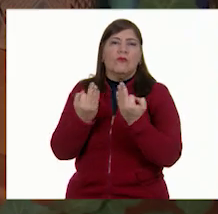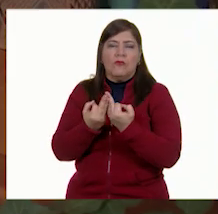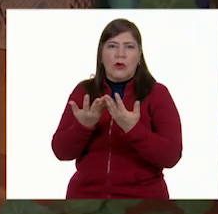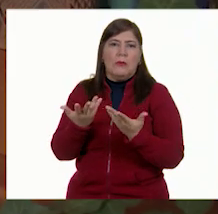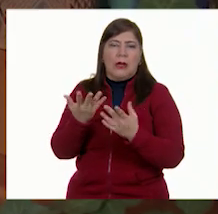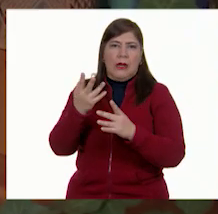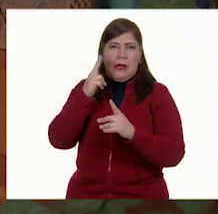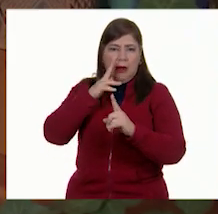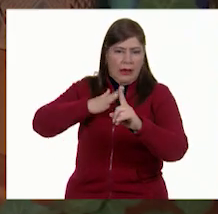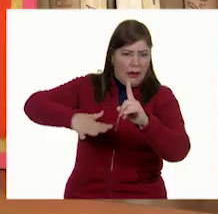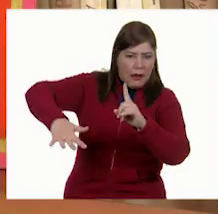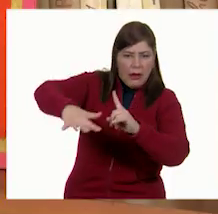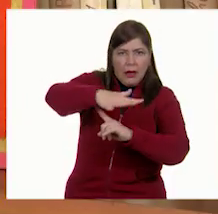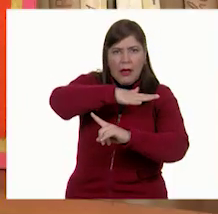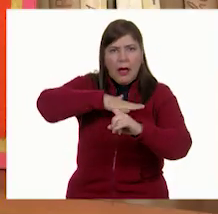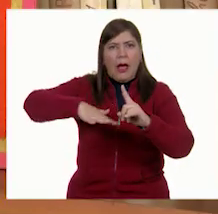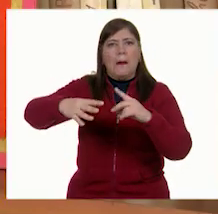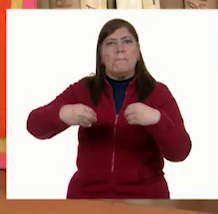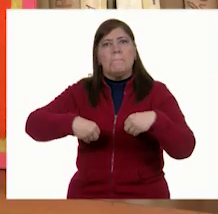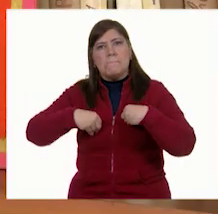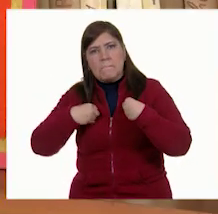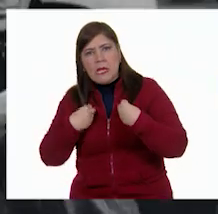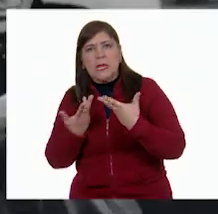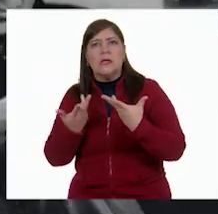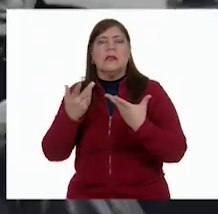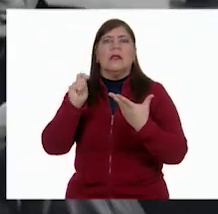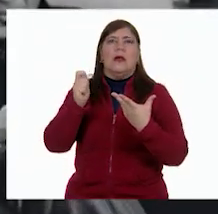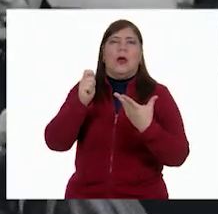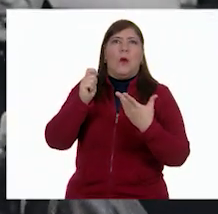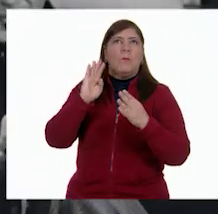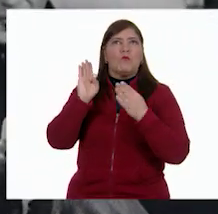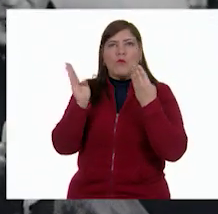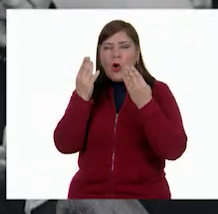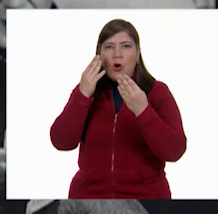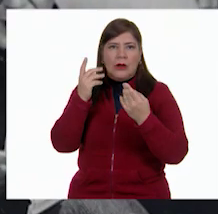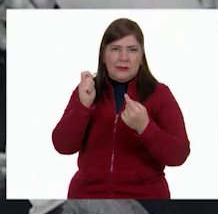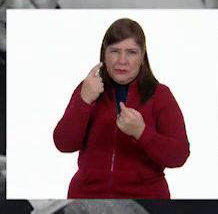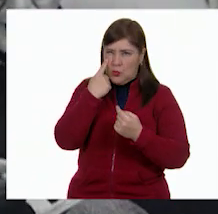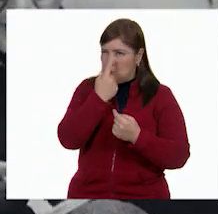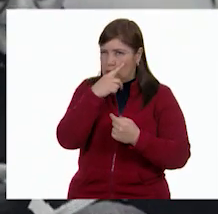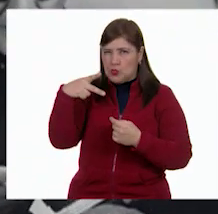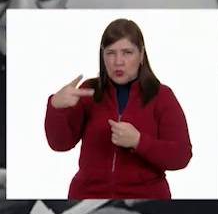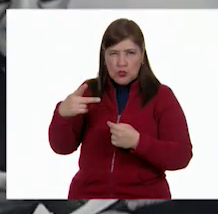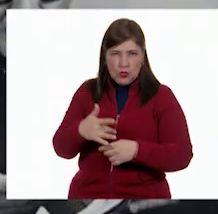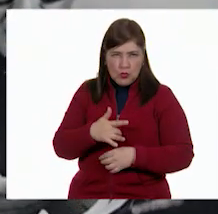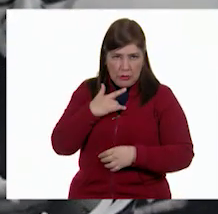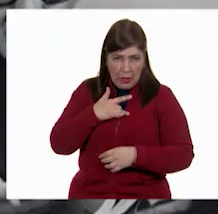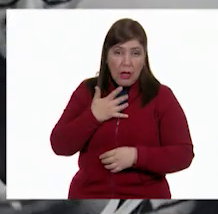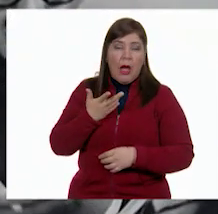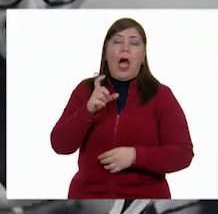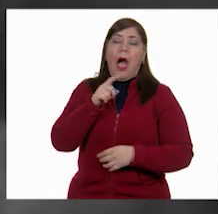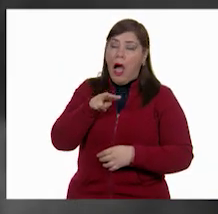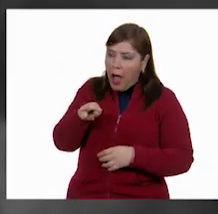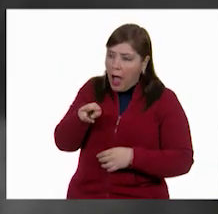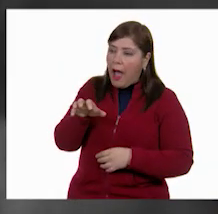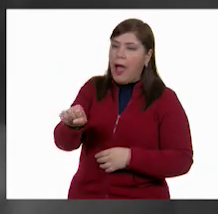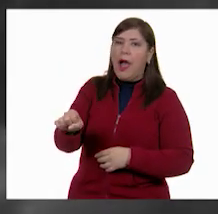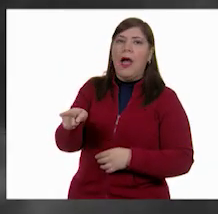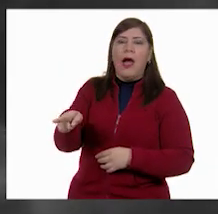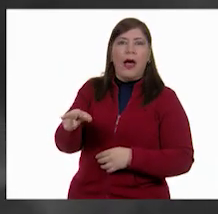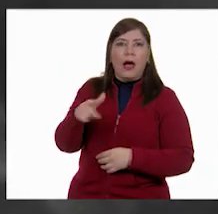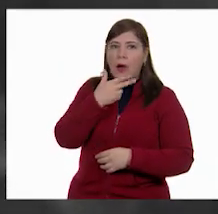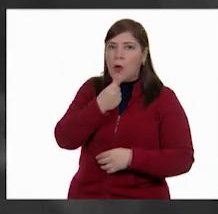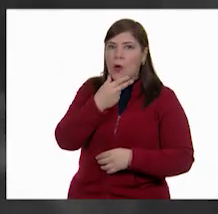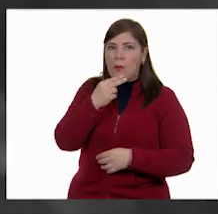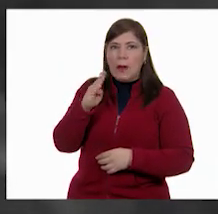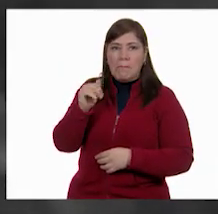la arquitectura, de ver la vida, de ver el mundo. Y cuando uno le entiende eso, cuando uno estudia eso, se da cuenta de